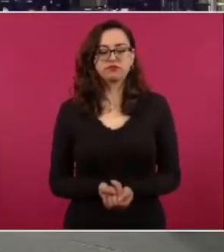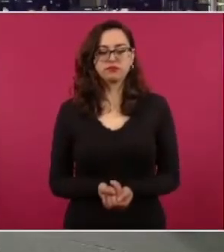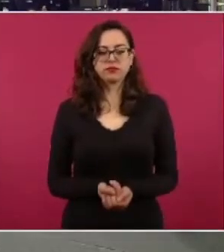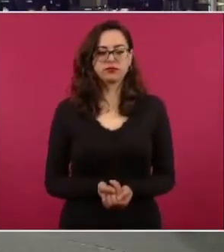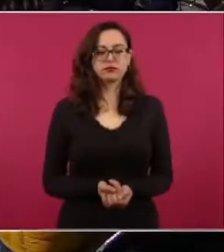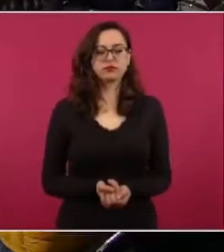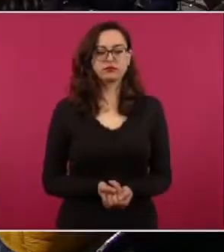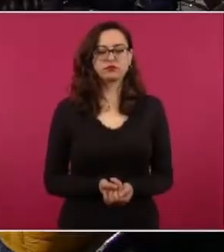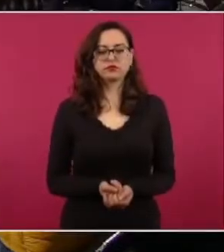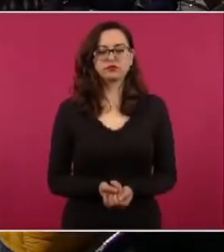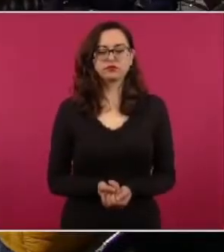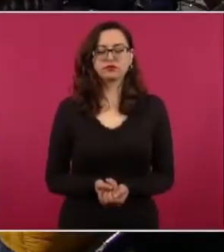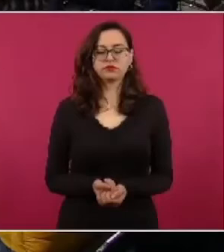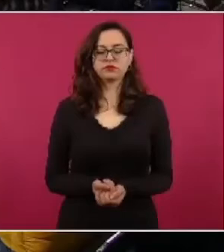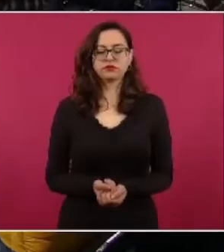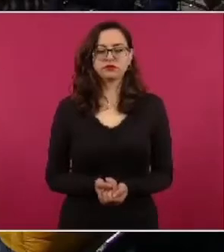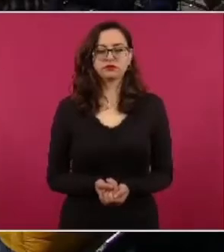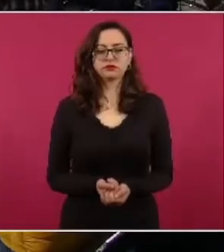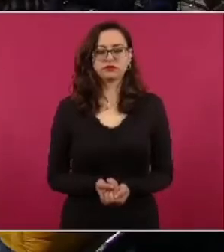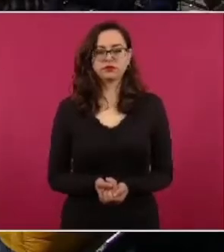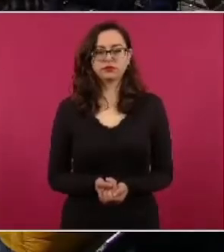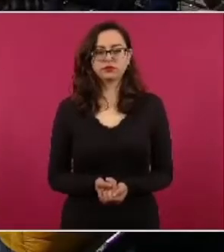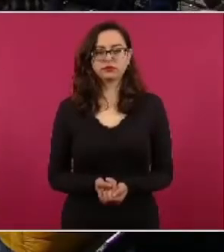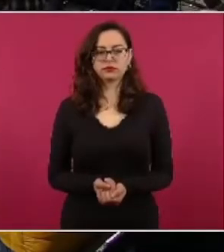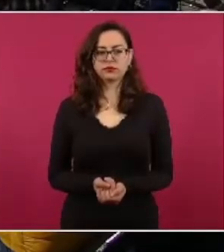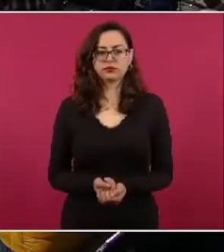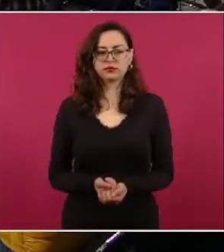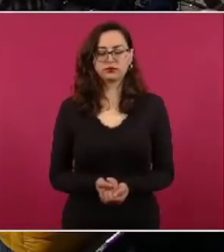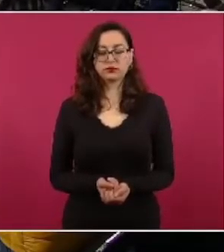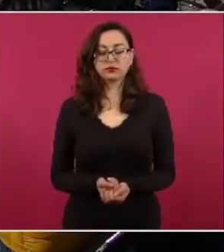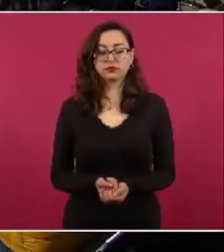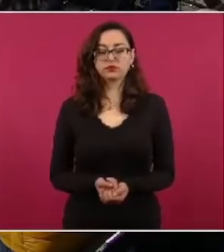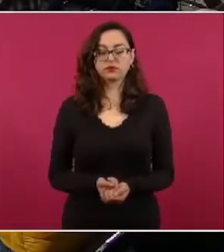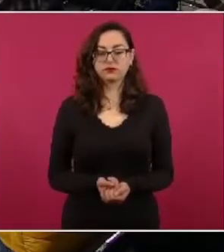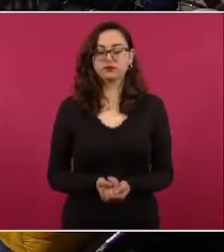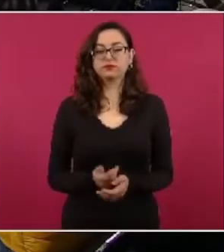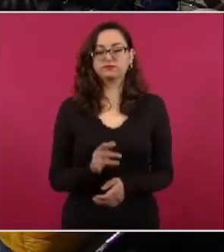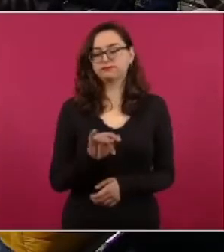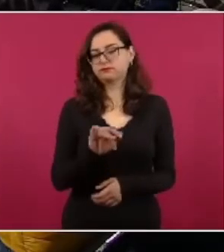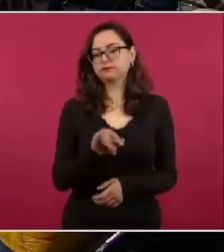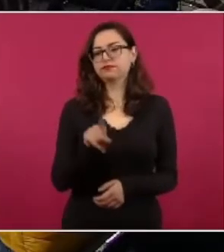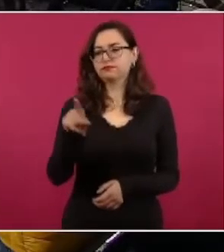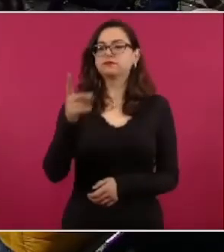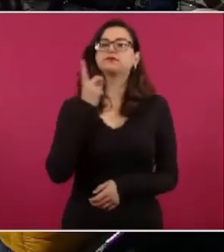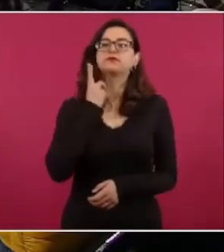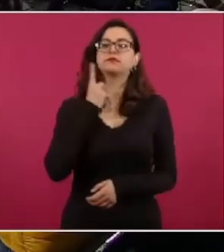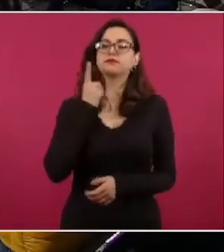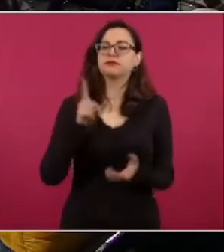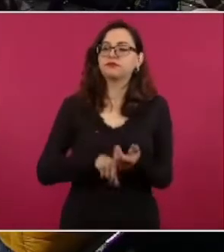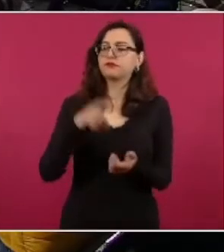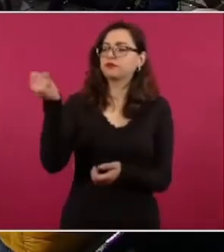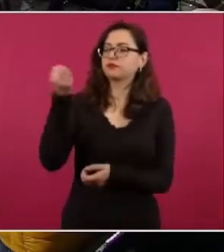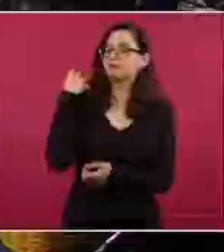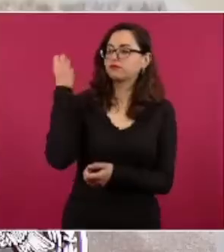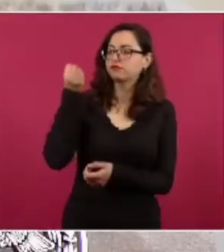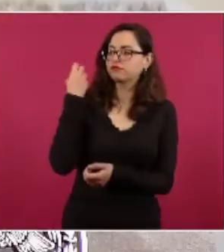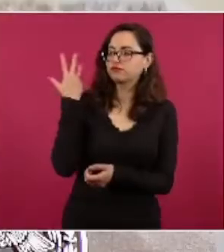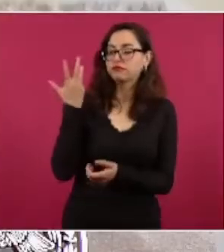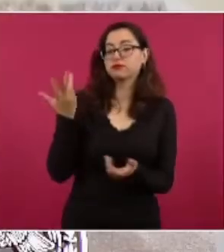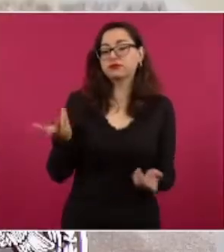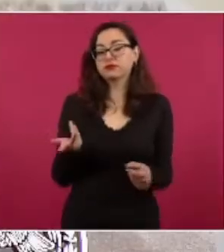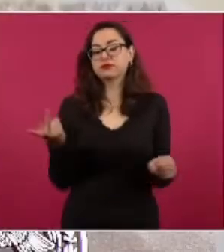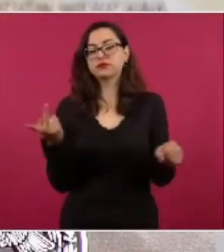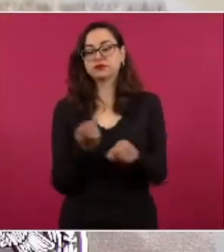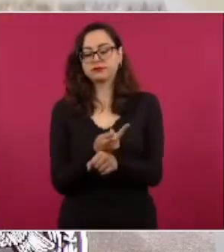Gracias. En el contexto de este foro que se realizó, el IMSS, como lo saben,